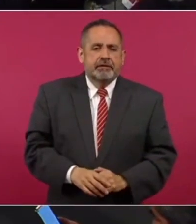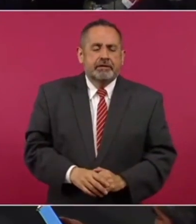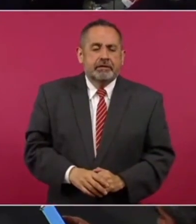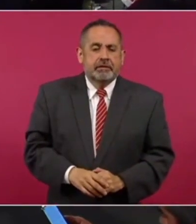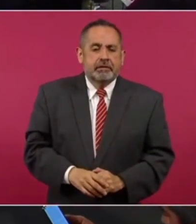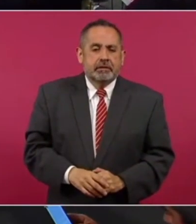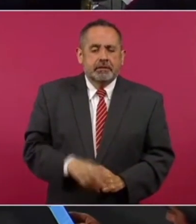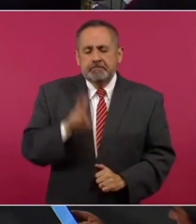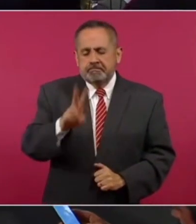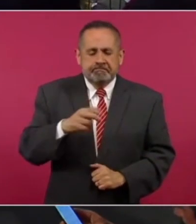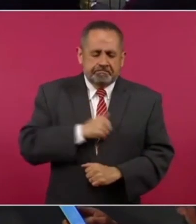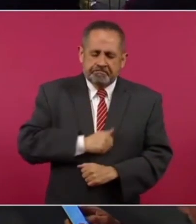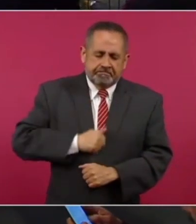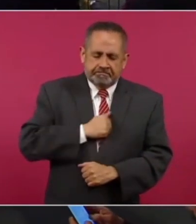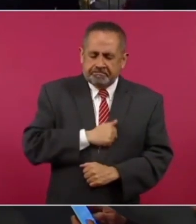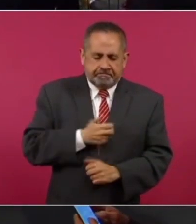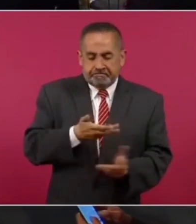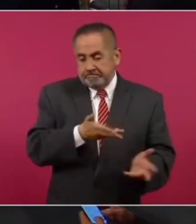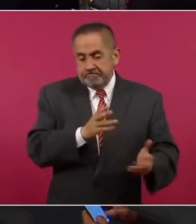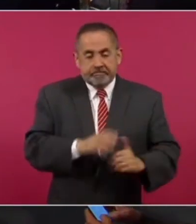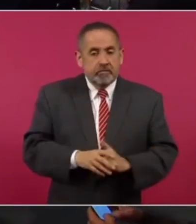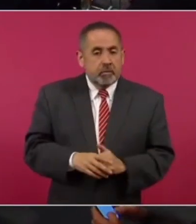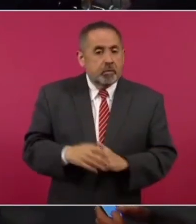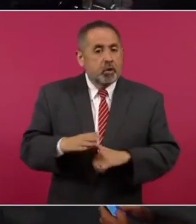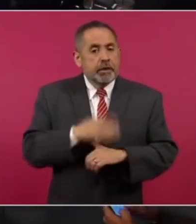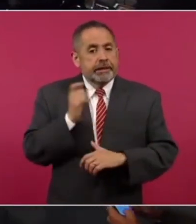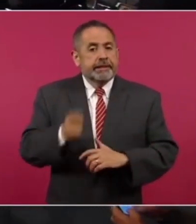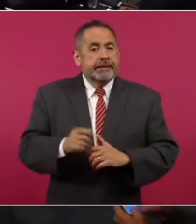Yo lo lamento mucho, porque